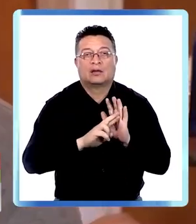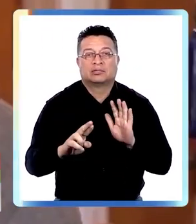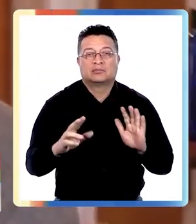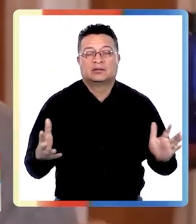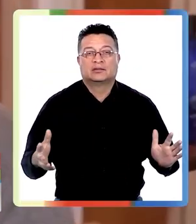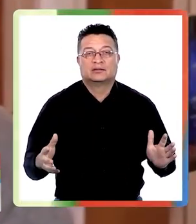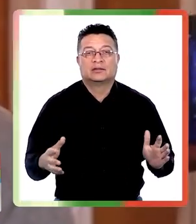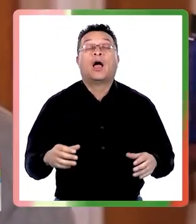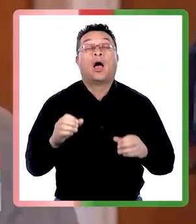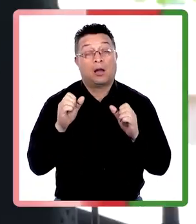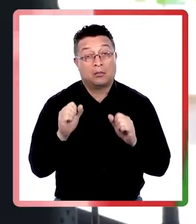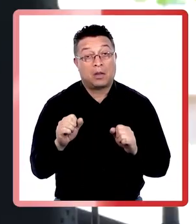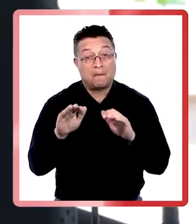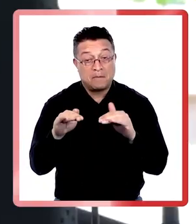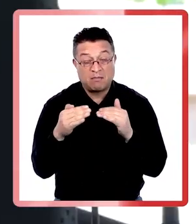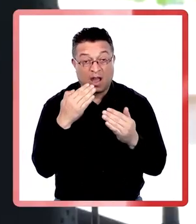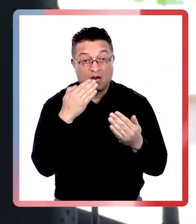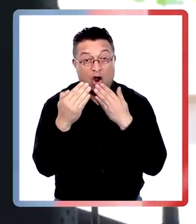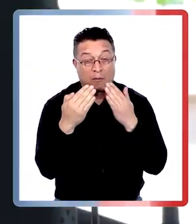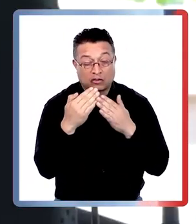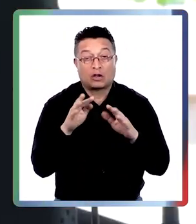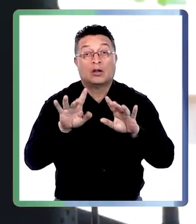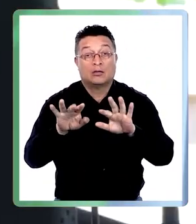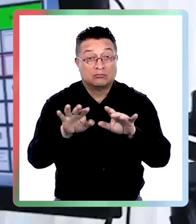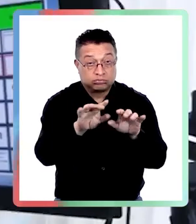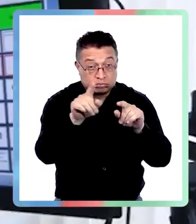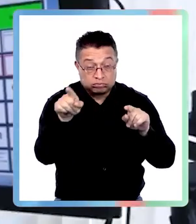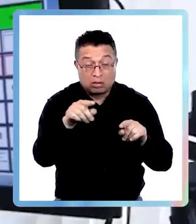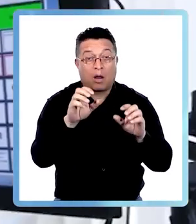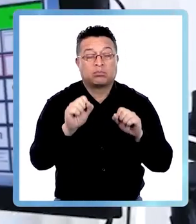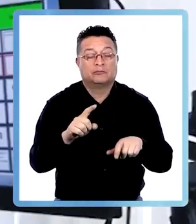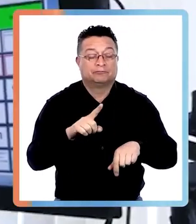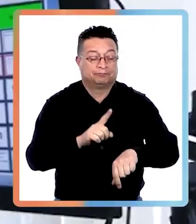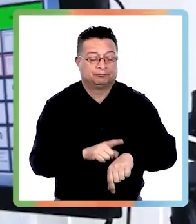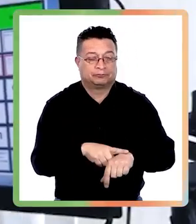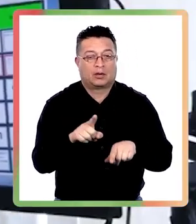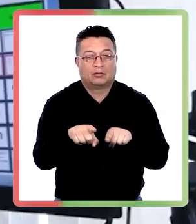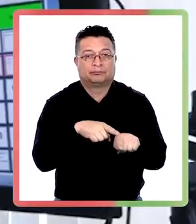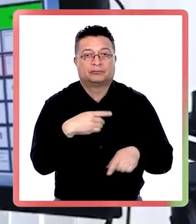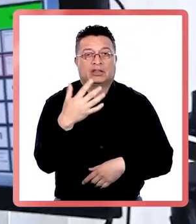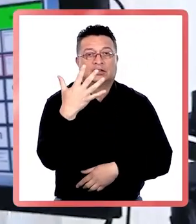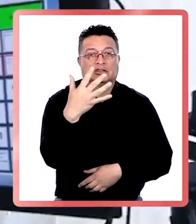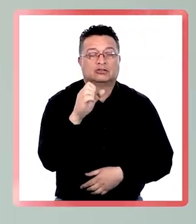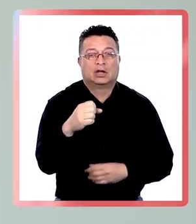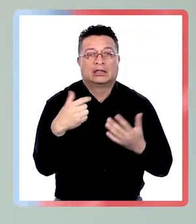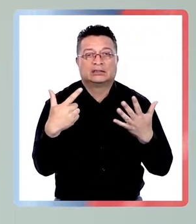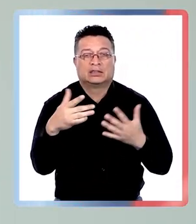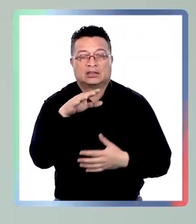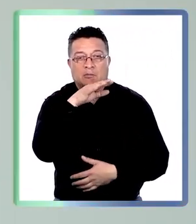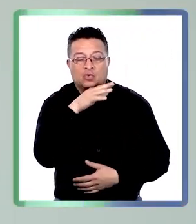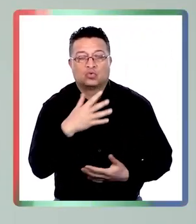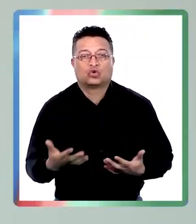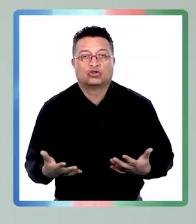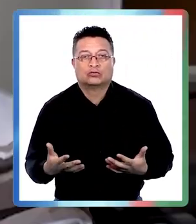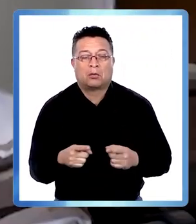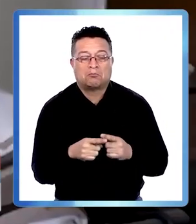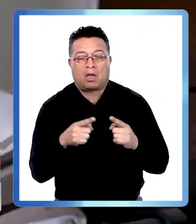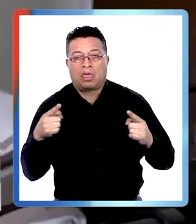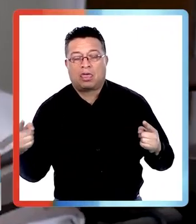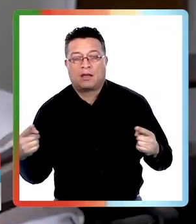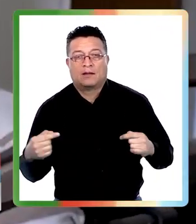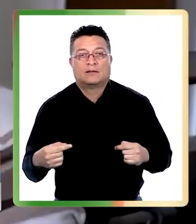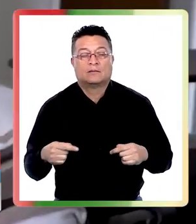Para tener esta misma conversación con el teclado, probablemente nos tomaría entre 5 y 7 minutos. Fue